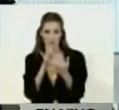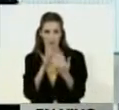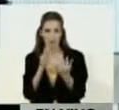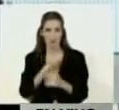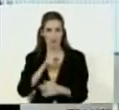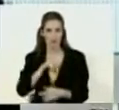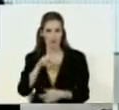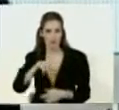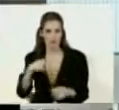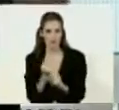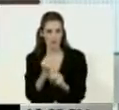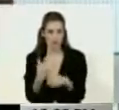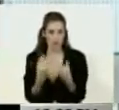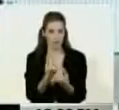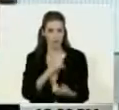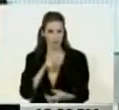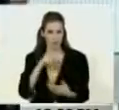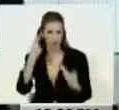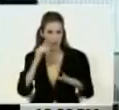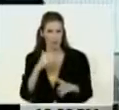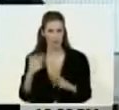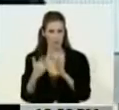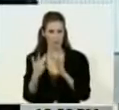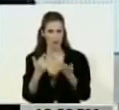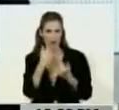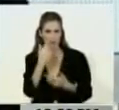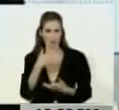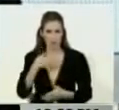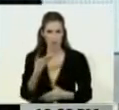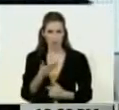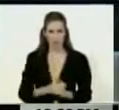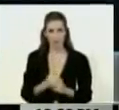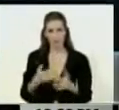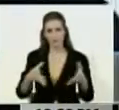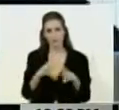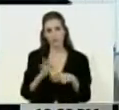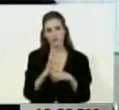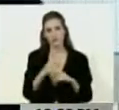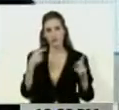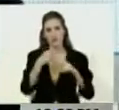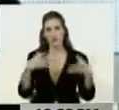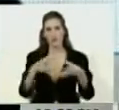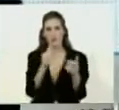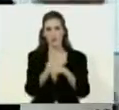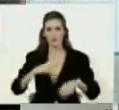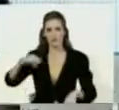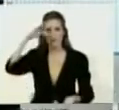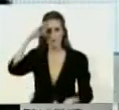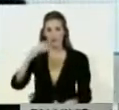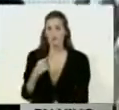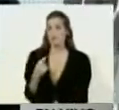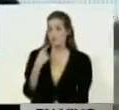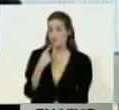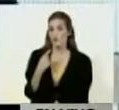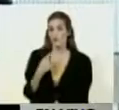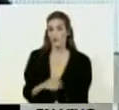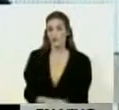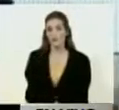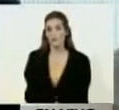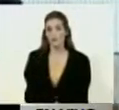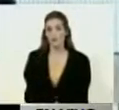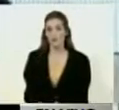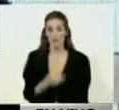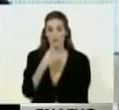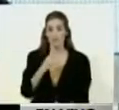con nosotros, a trabajar con nosotros, a trabajar en función de ese movimiento cívico-militar? Yo le dije a